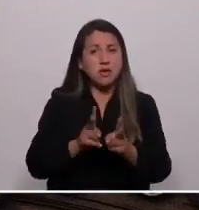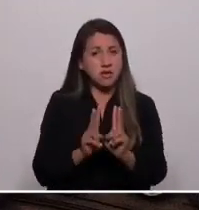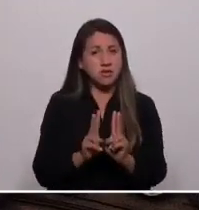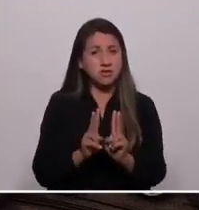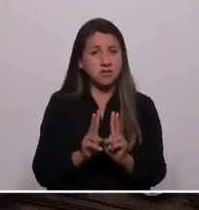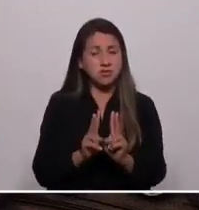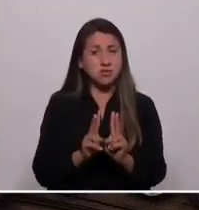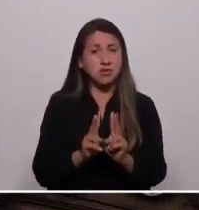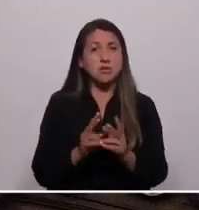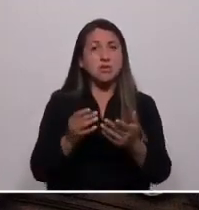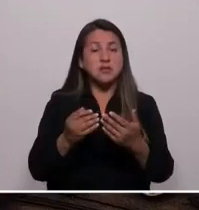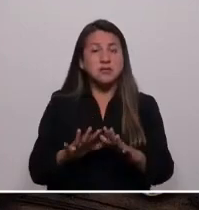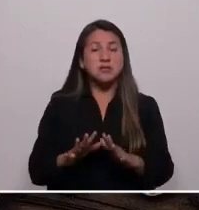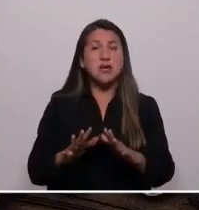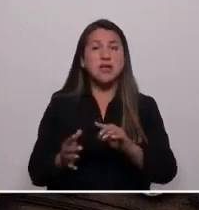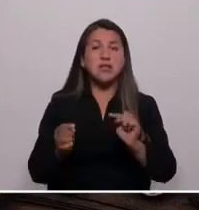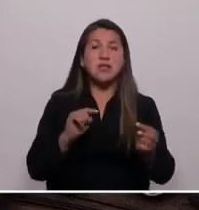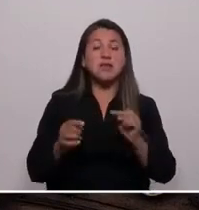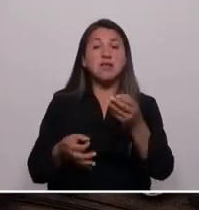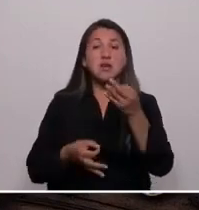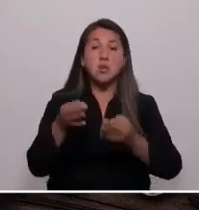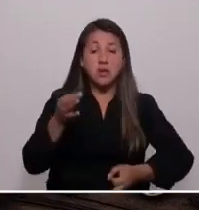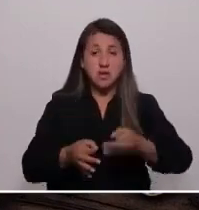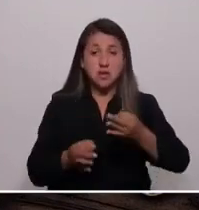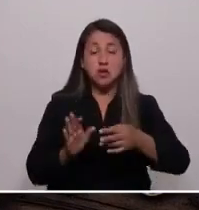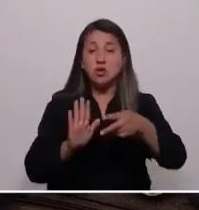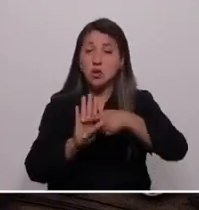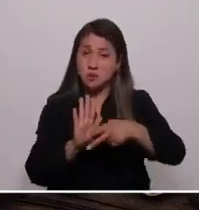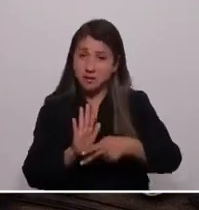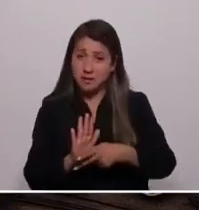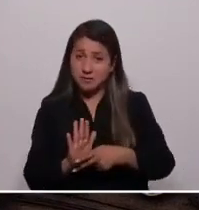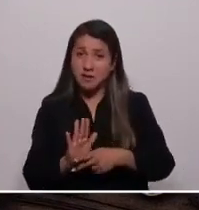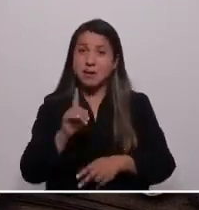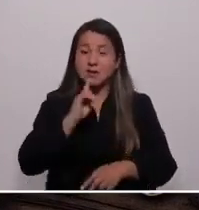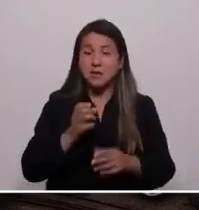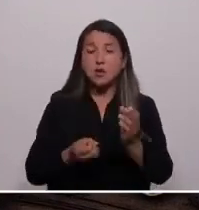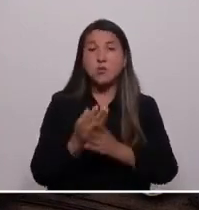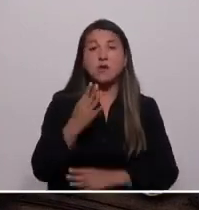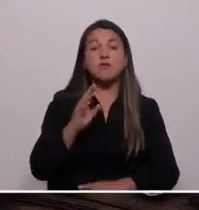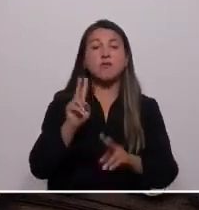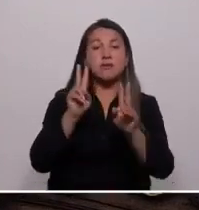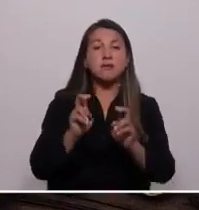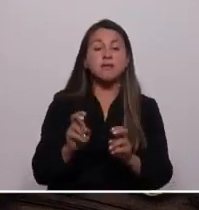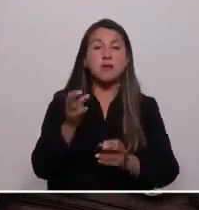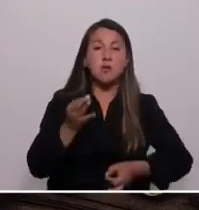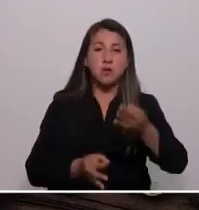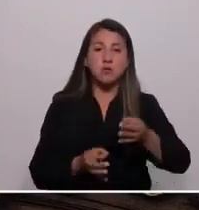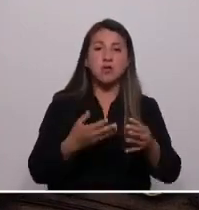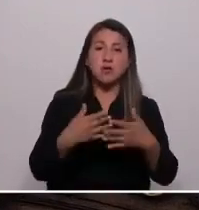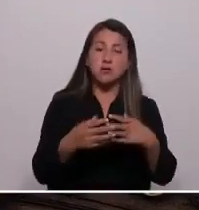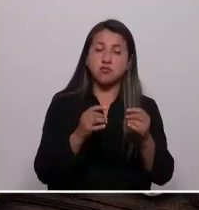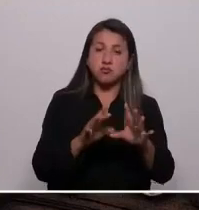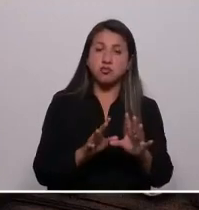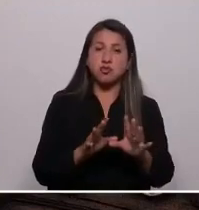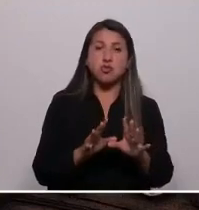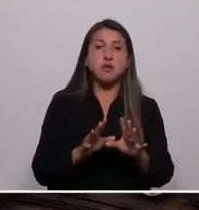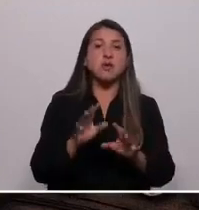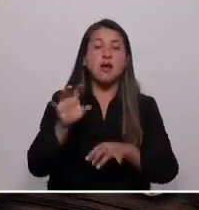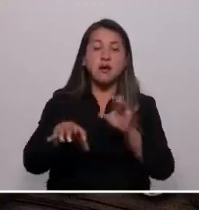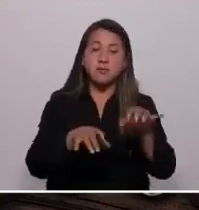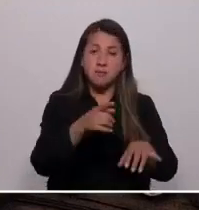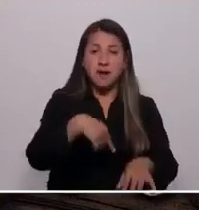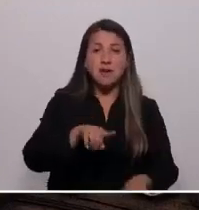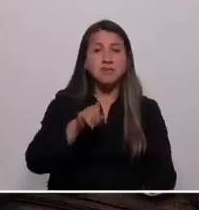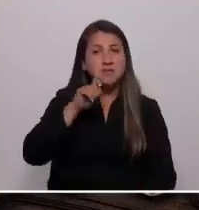aflorando debates jurídicos e innovaciones normativas que apuestan por un nuevo estatus jurídico para la naturaleza y los animales no humanos se trata